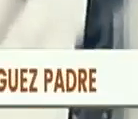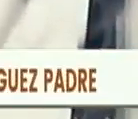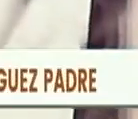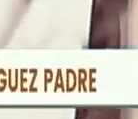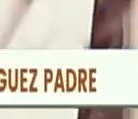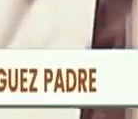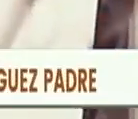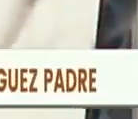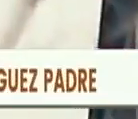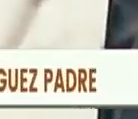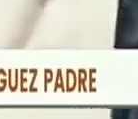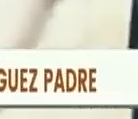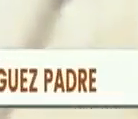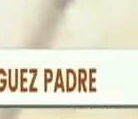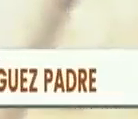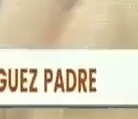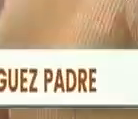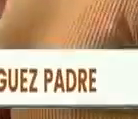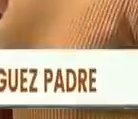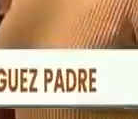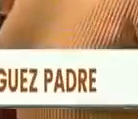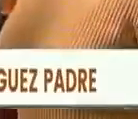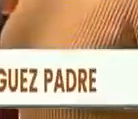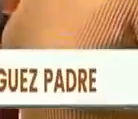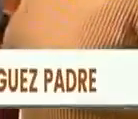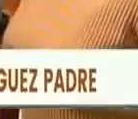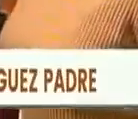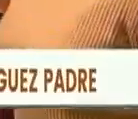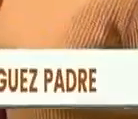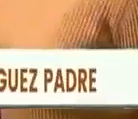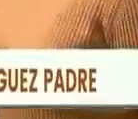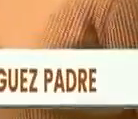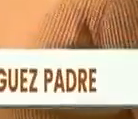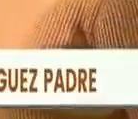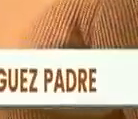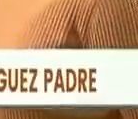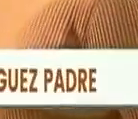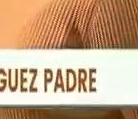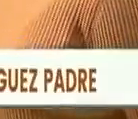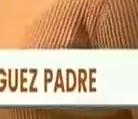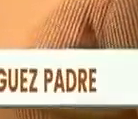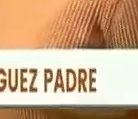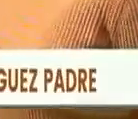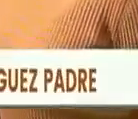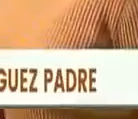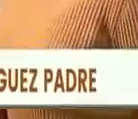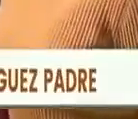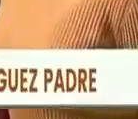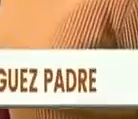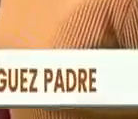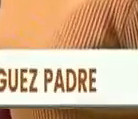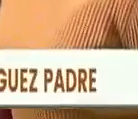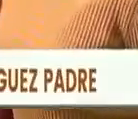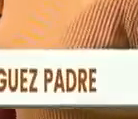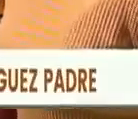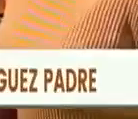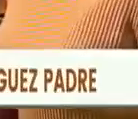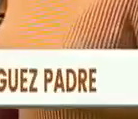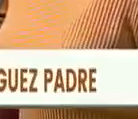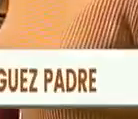Jorge Rodríguez al pueblo venezolano. Cada 25 de julio y cada